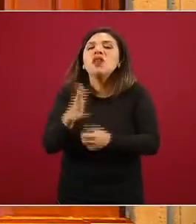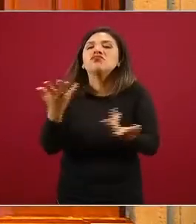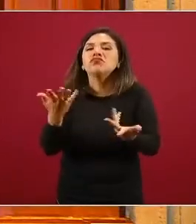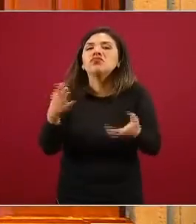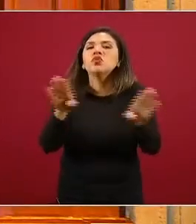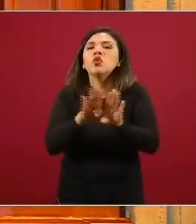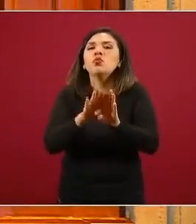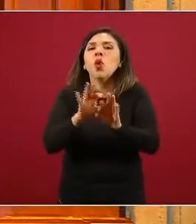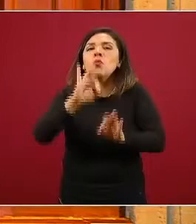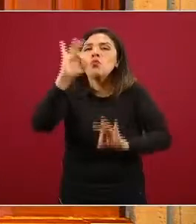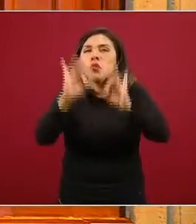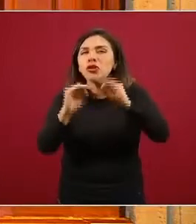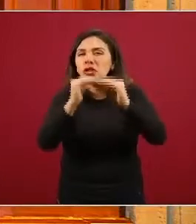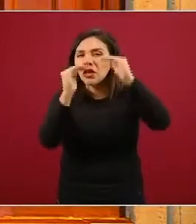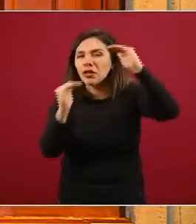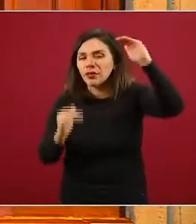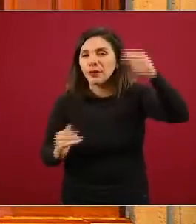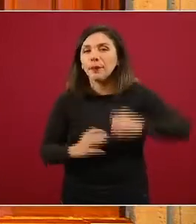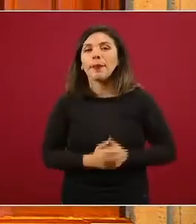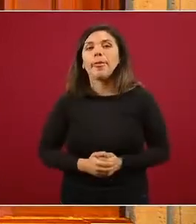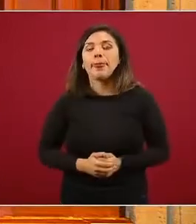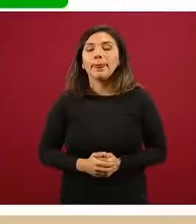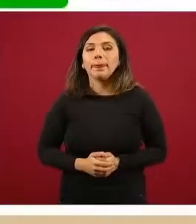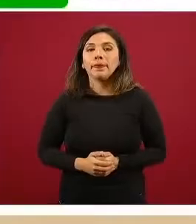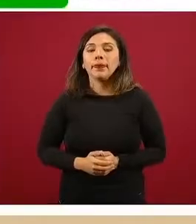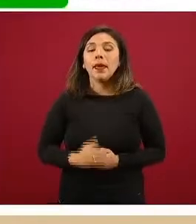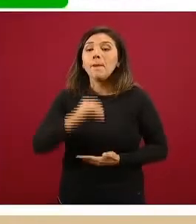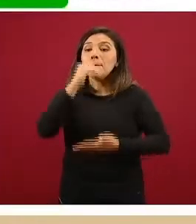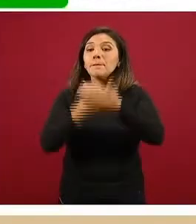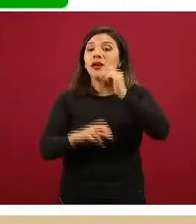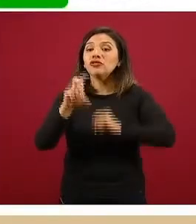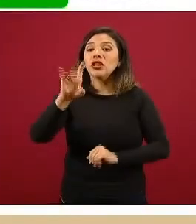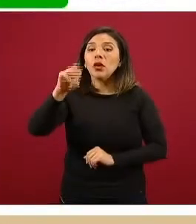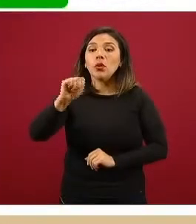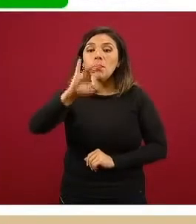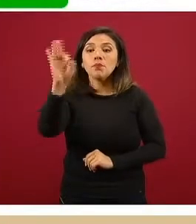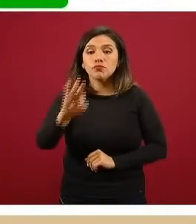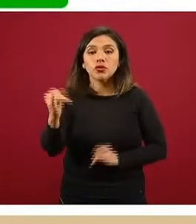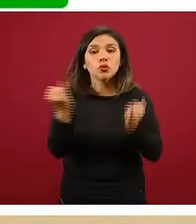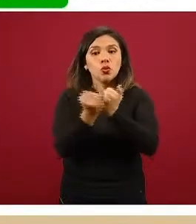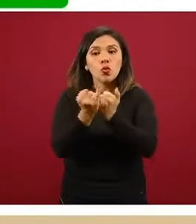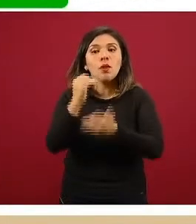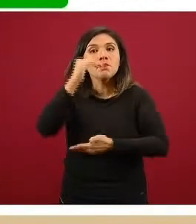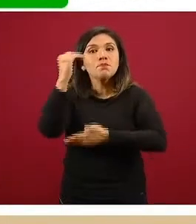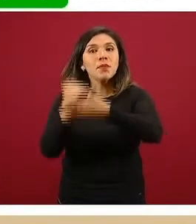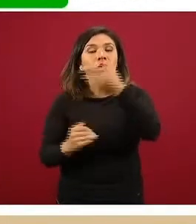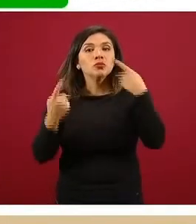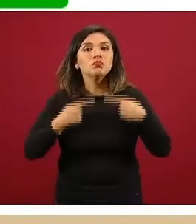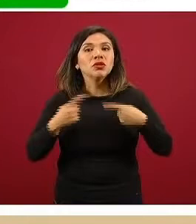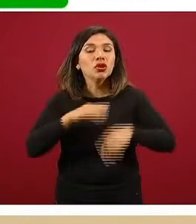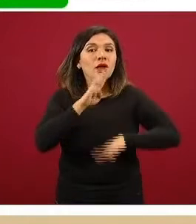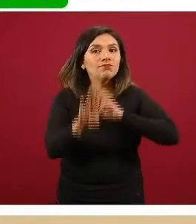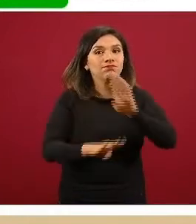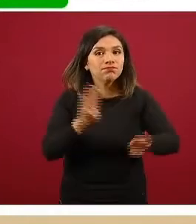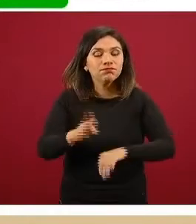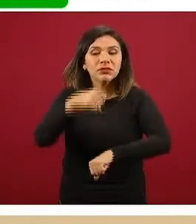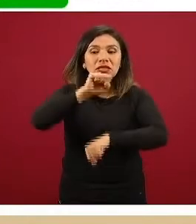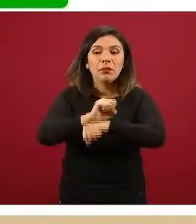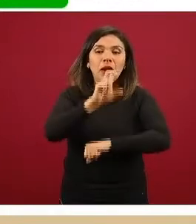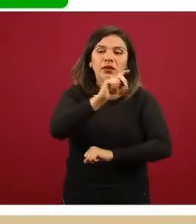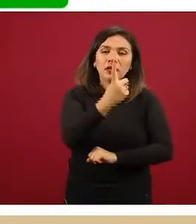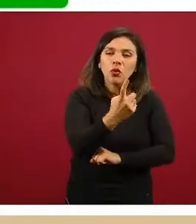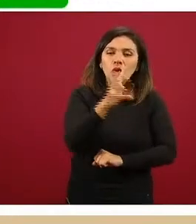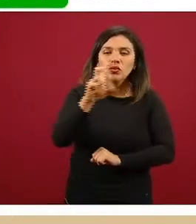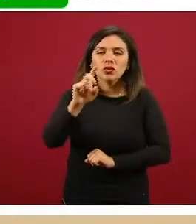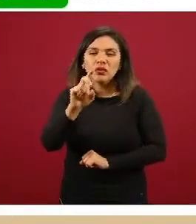qué proporción. Menos 39%, también la disminución entre la semana 30 y 31